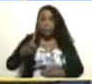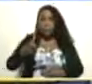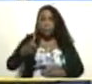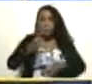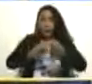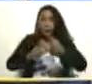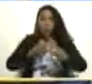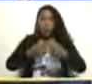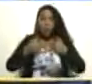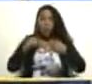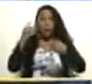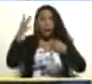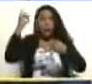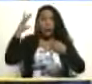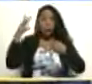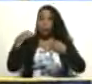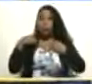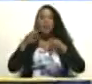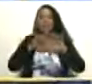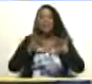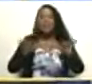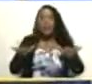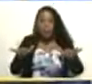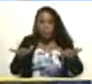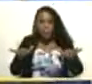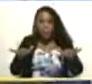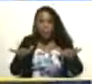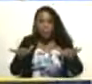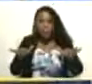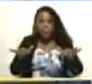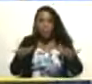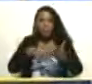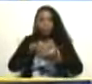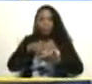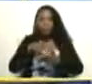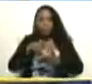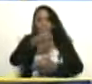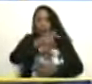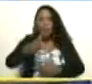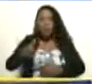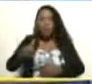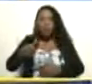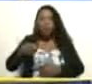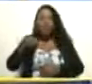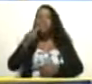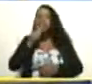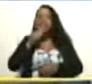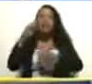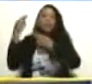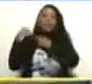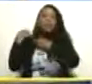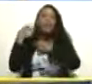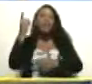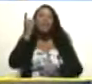inventáramos, porque el secretario de la Comisión de Participación Ciudadana era nada más y nada menos que Darío